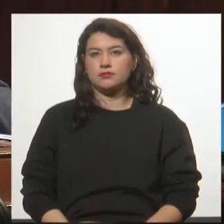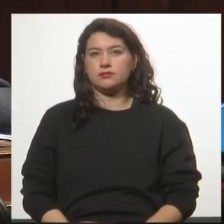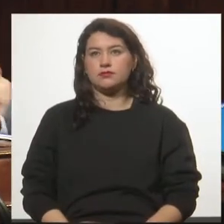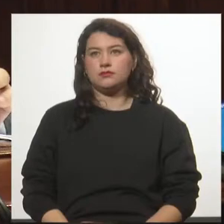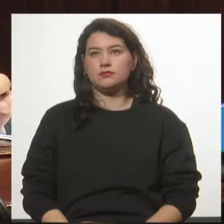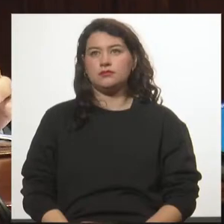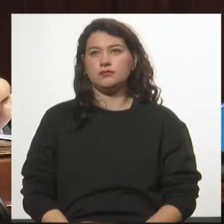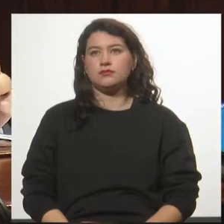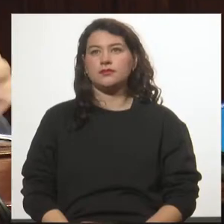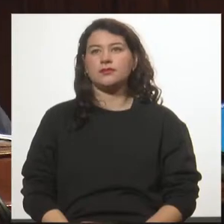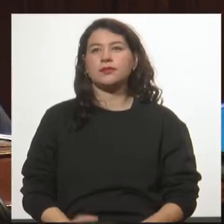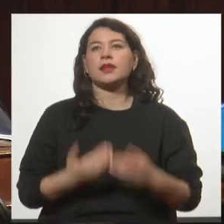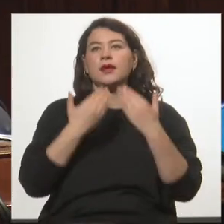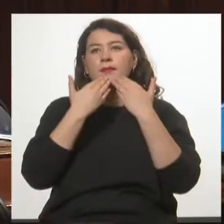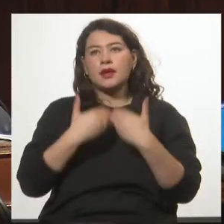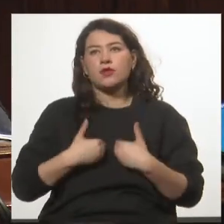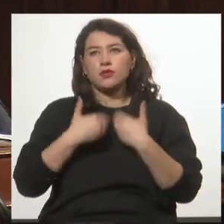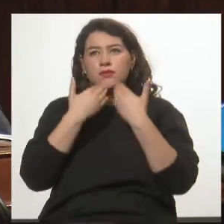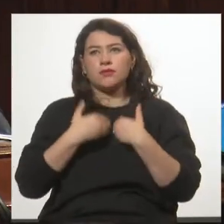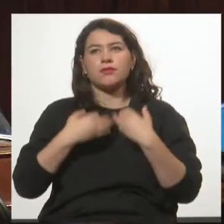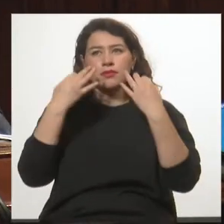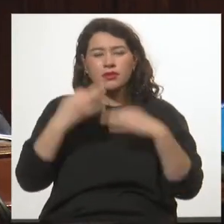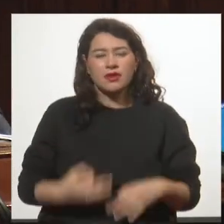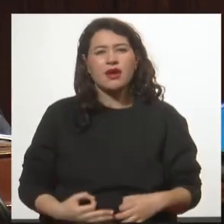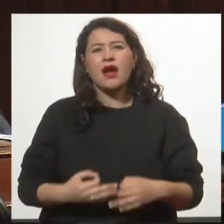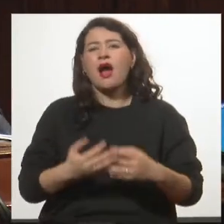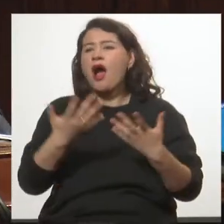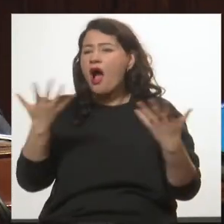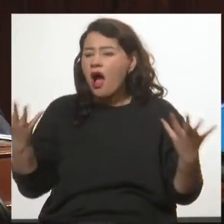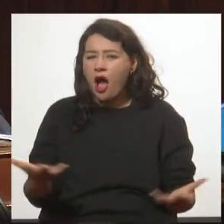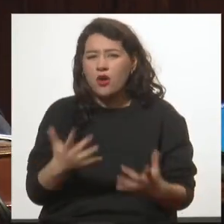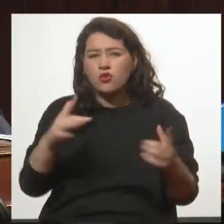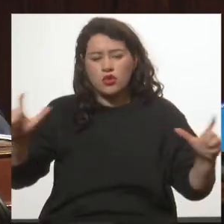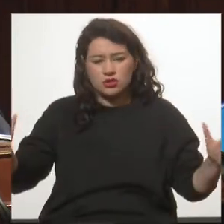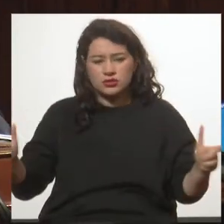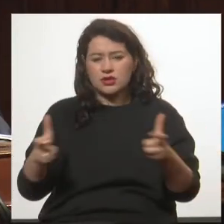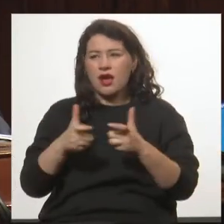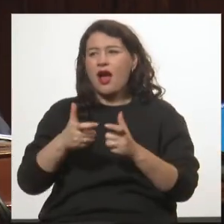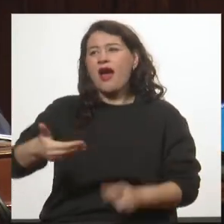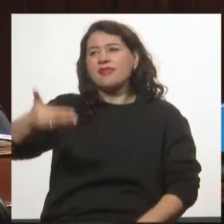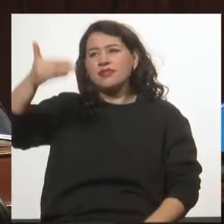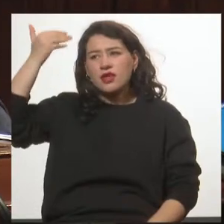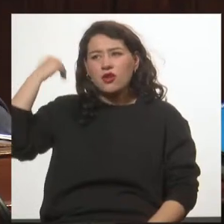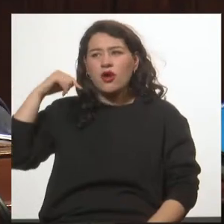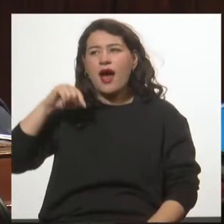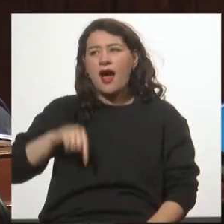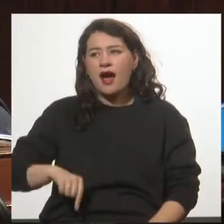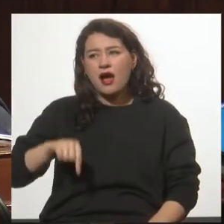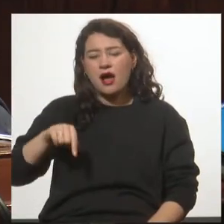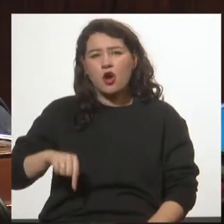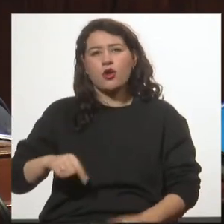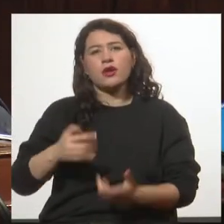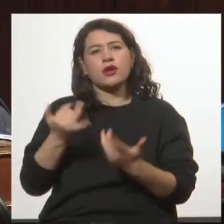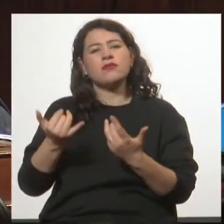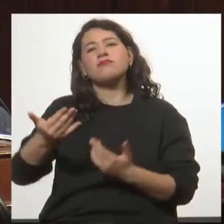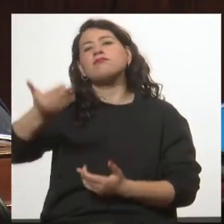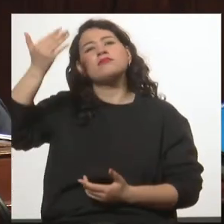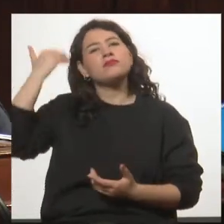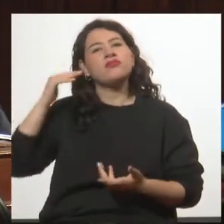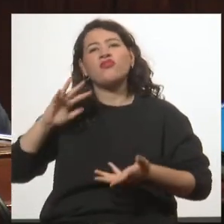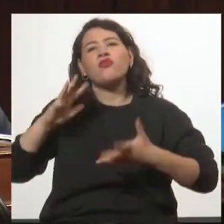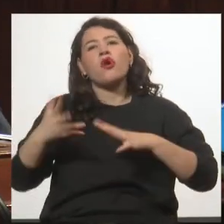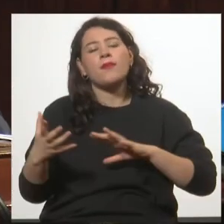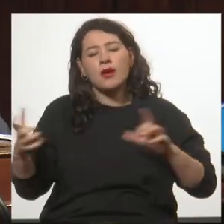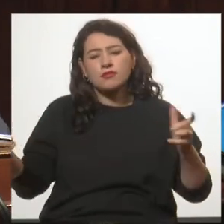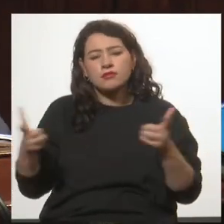las preguntas concretas hubo una auditoría anterior a esta y si la hubo de qué tipo fue